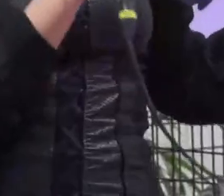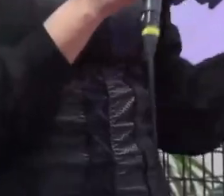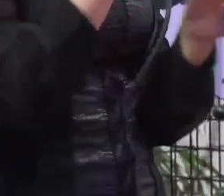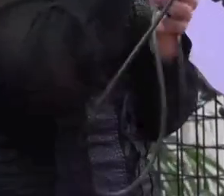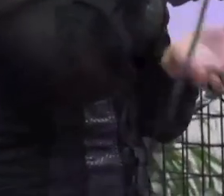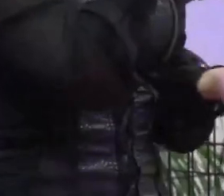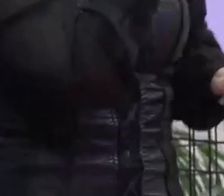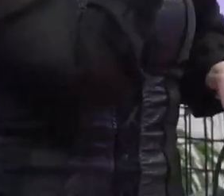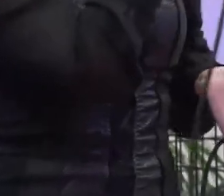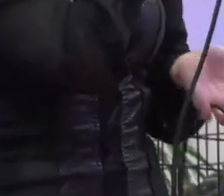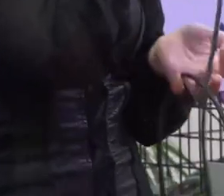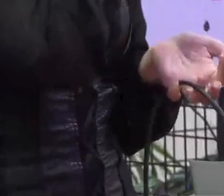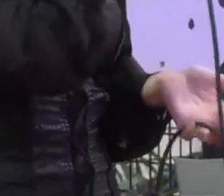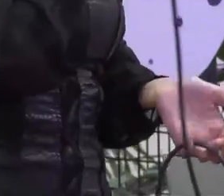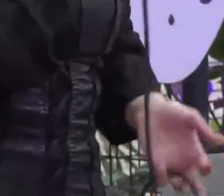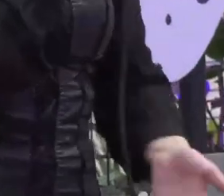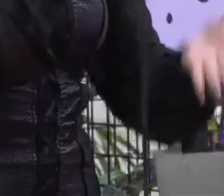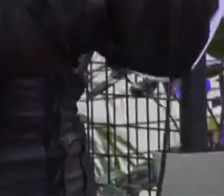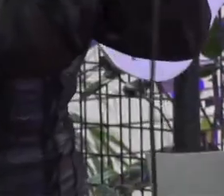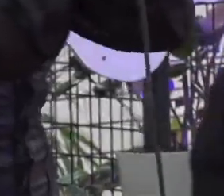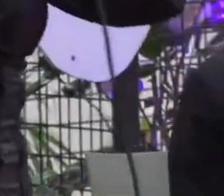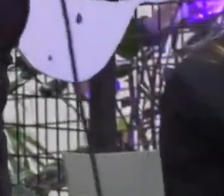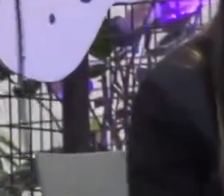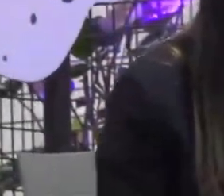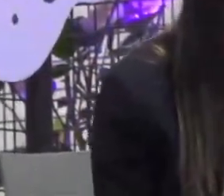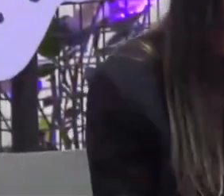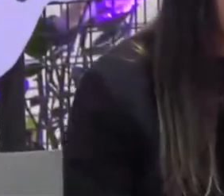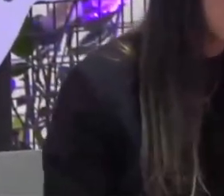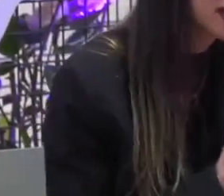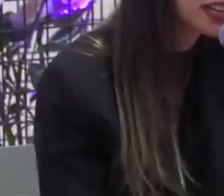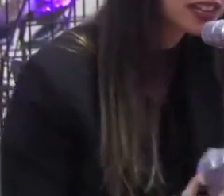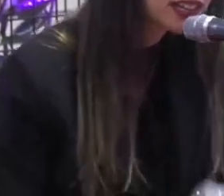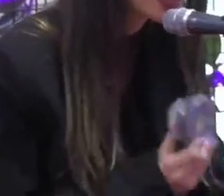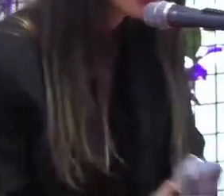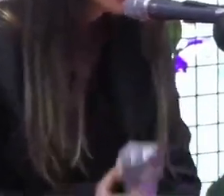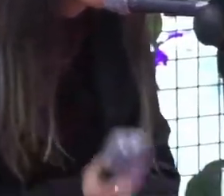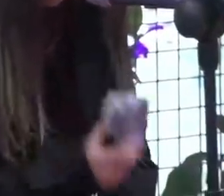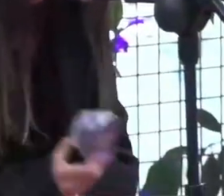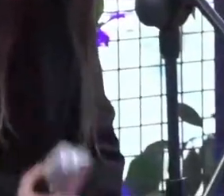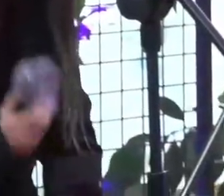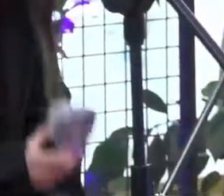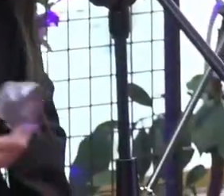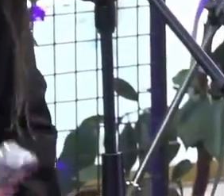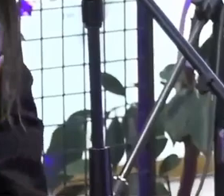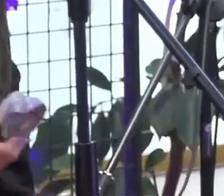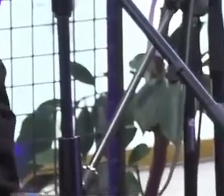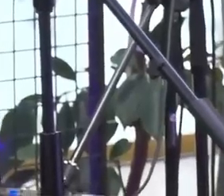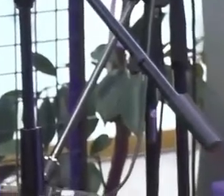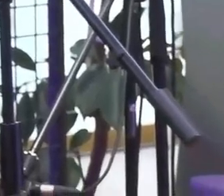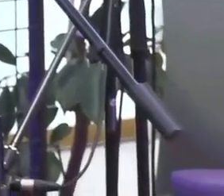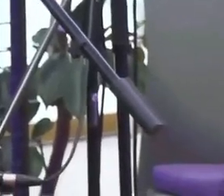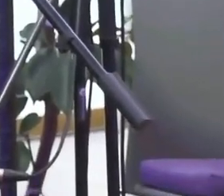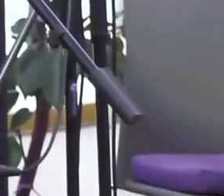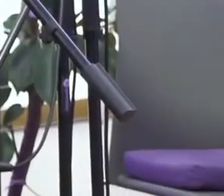y ay ay ay ay ay acotó sonríe sosaya mira las cosas